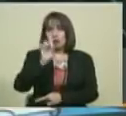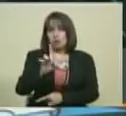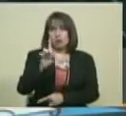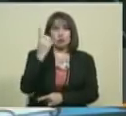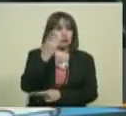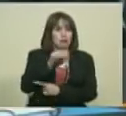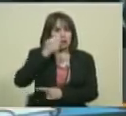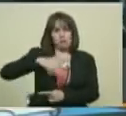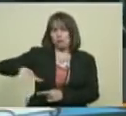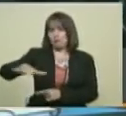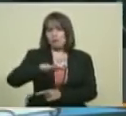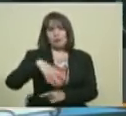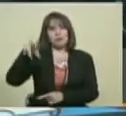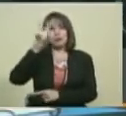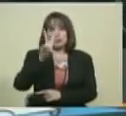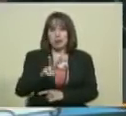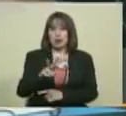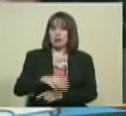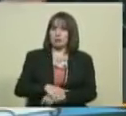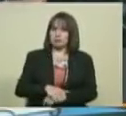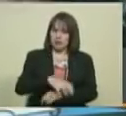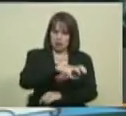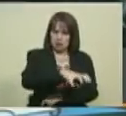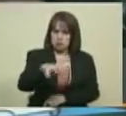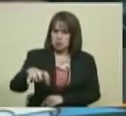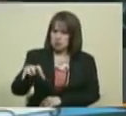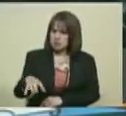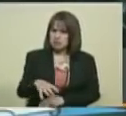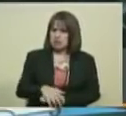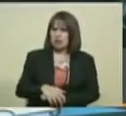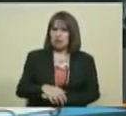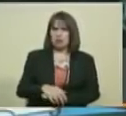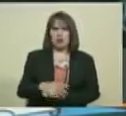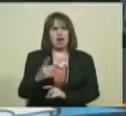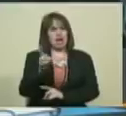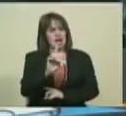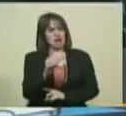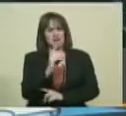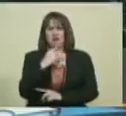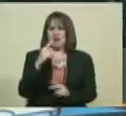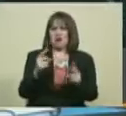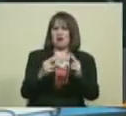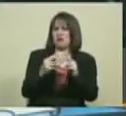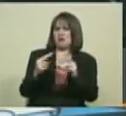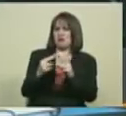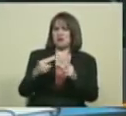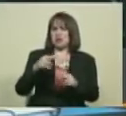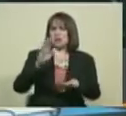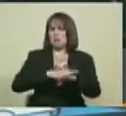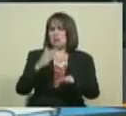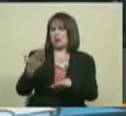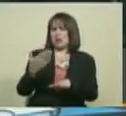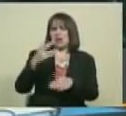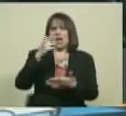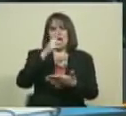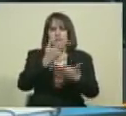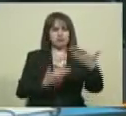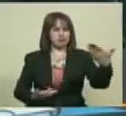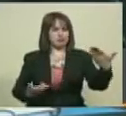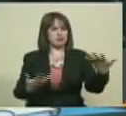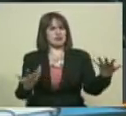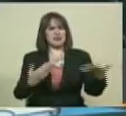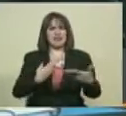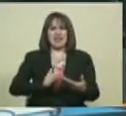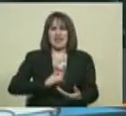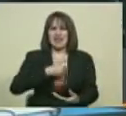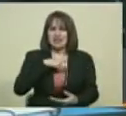el pueblo venezolano. Pero y ahora esos estados que tienen que desconocer las elecciones porque ustedes aprobaron una resolución. Eso no es un atentado